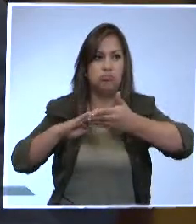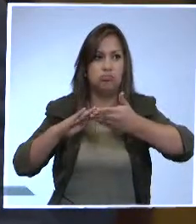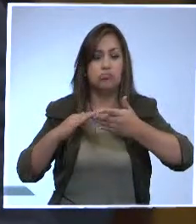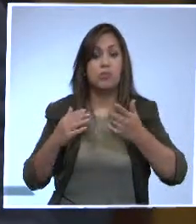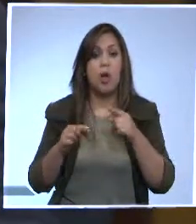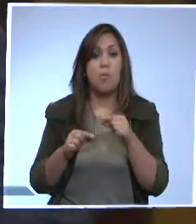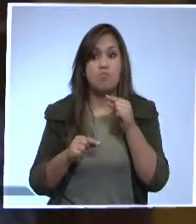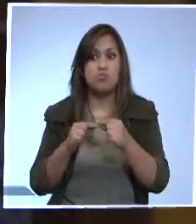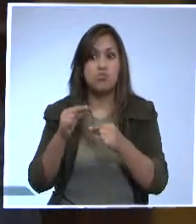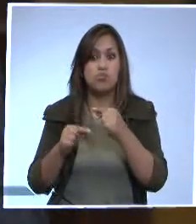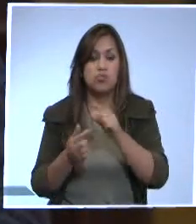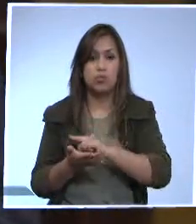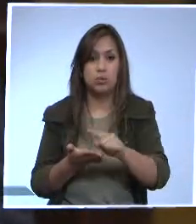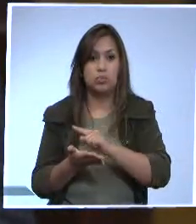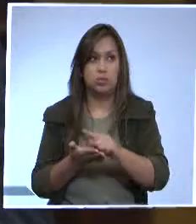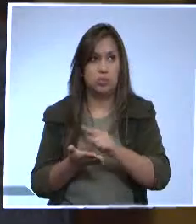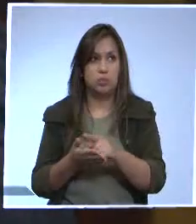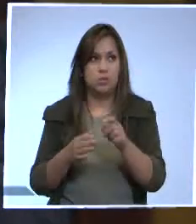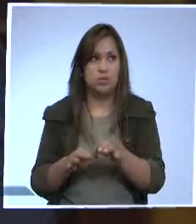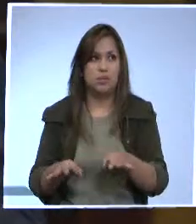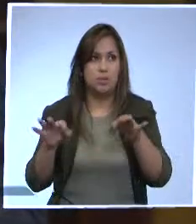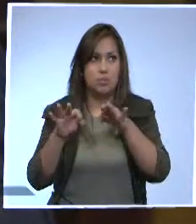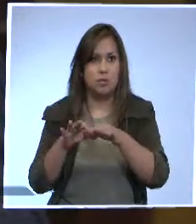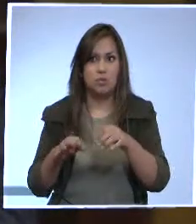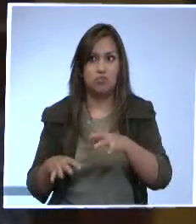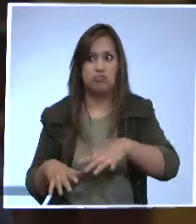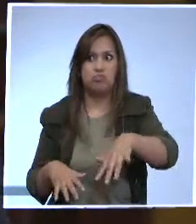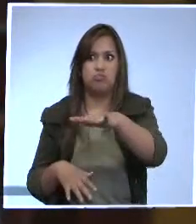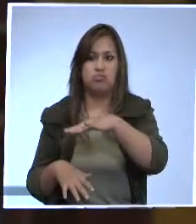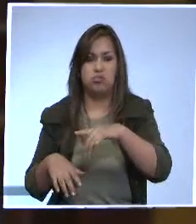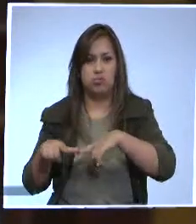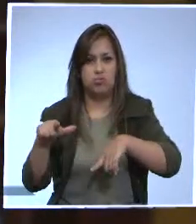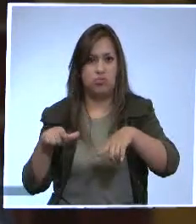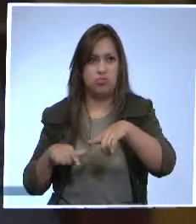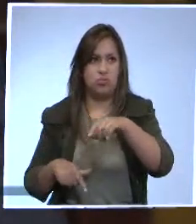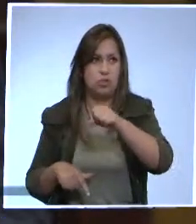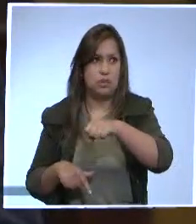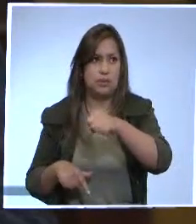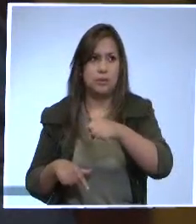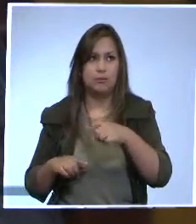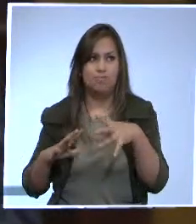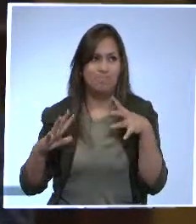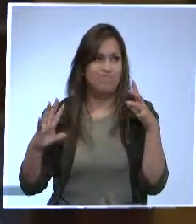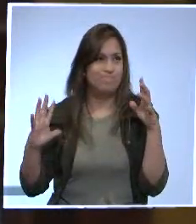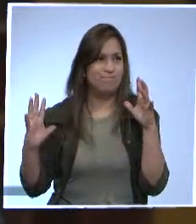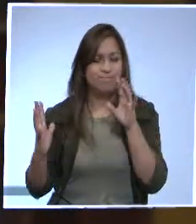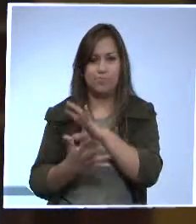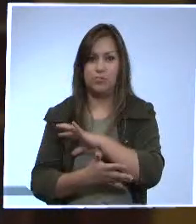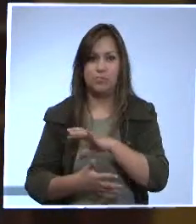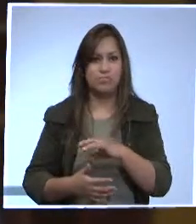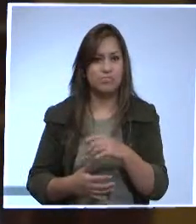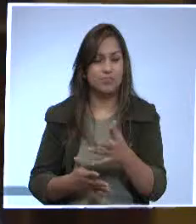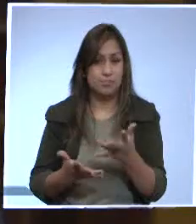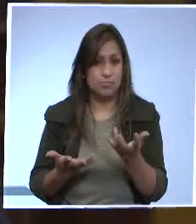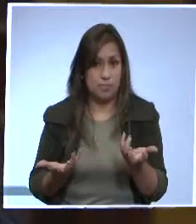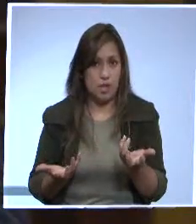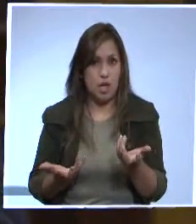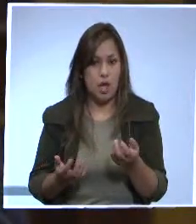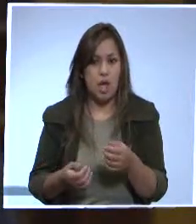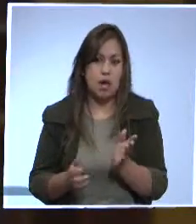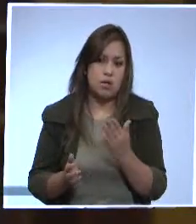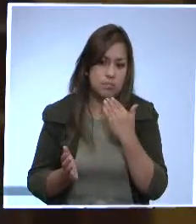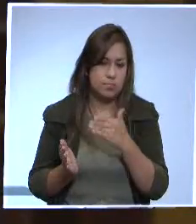también para la zona porque es importante todo este sector toda esta zona transformarlo mejorarlo obviamente si queremos seguir siendo una